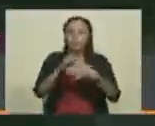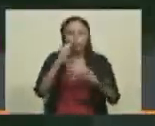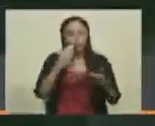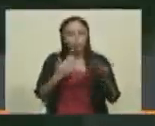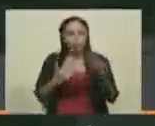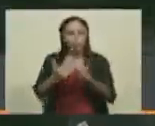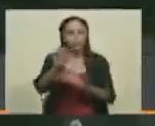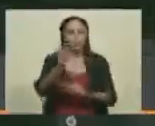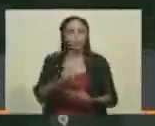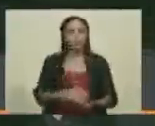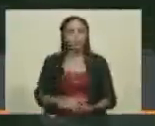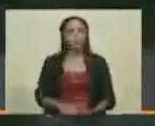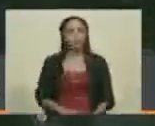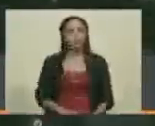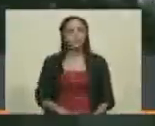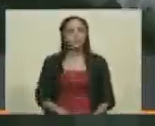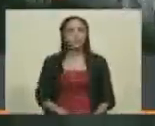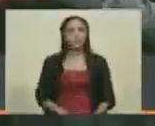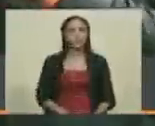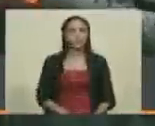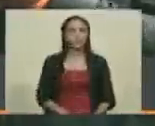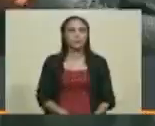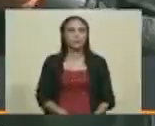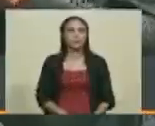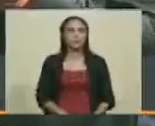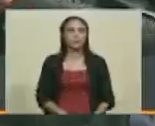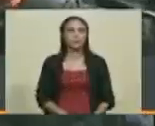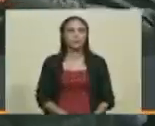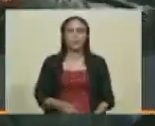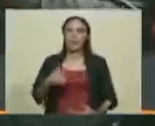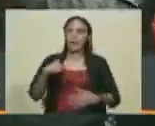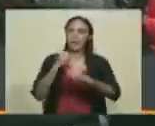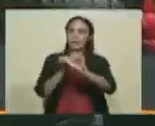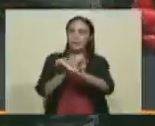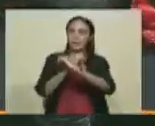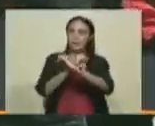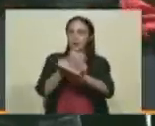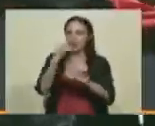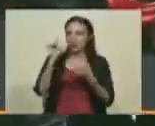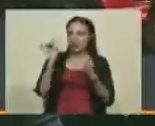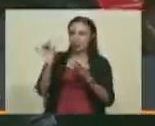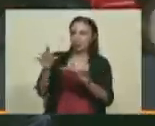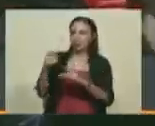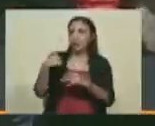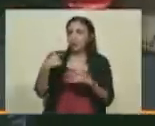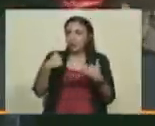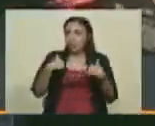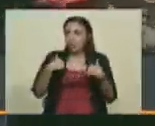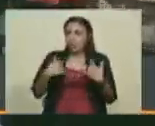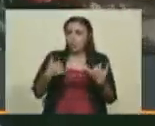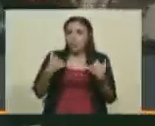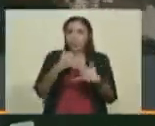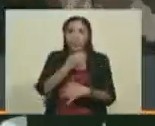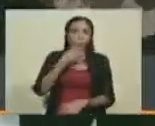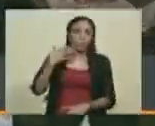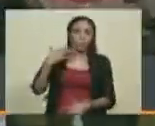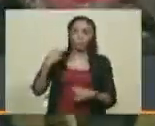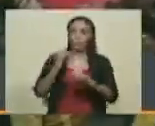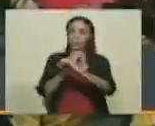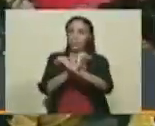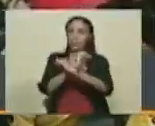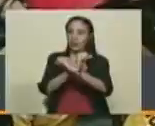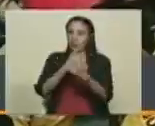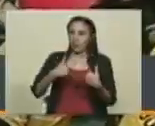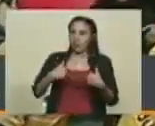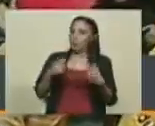adelante. No es porque yo soy de una corriente sindical, desconozco a otro compañero. No, vale, ese tiempo debe pasar. No